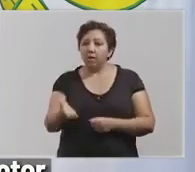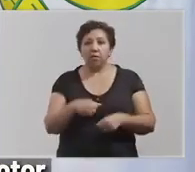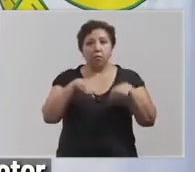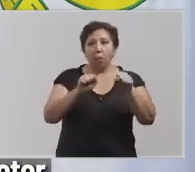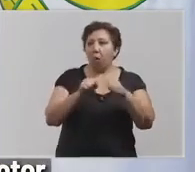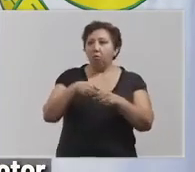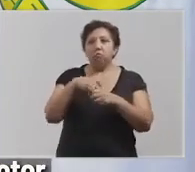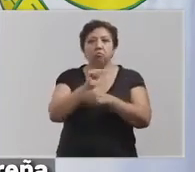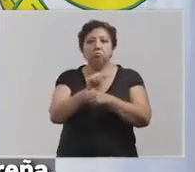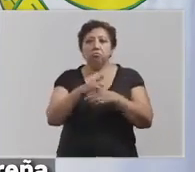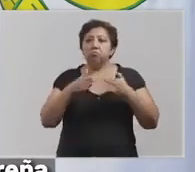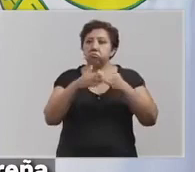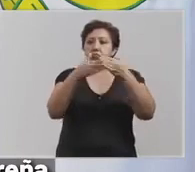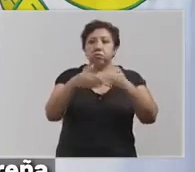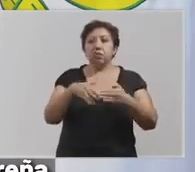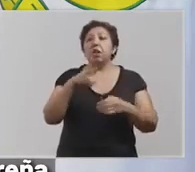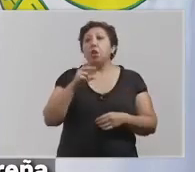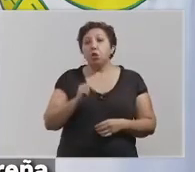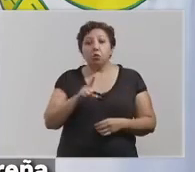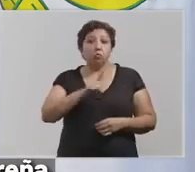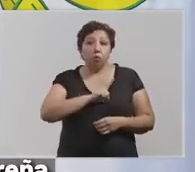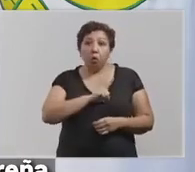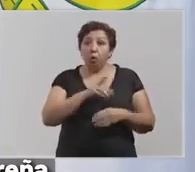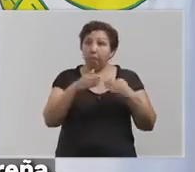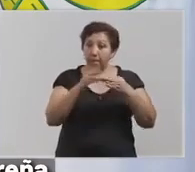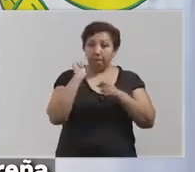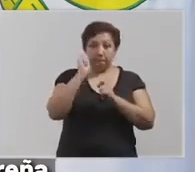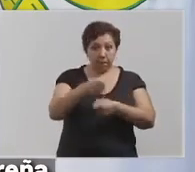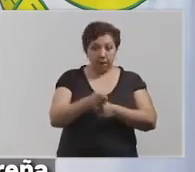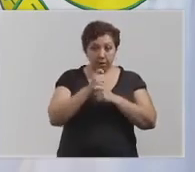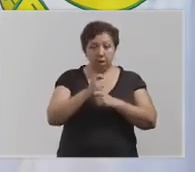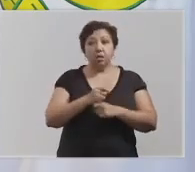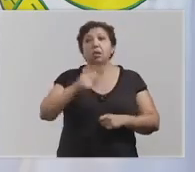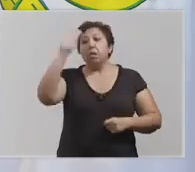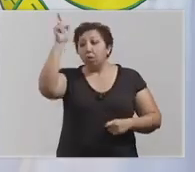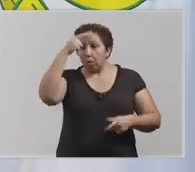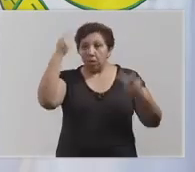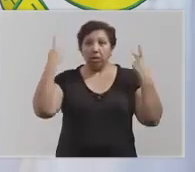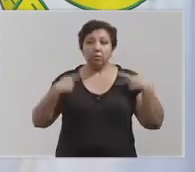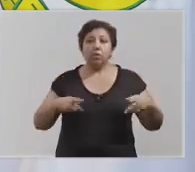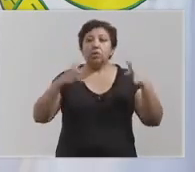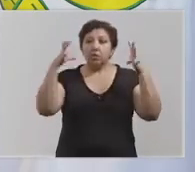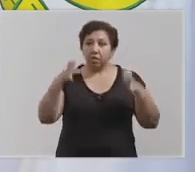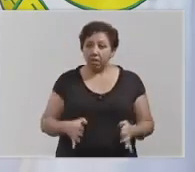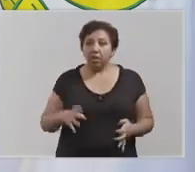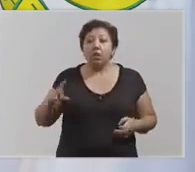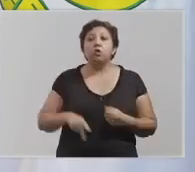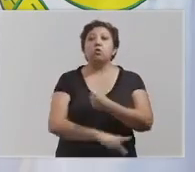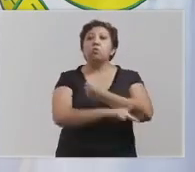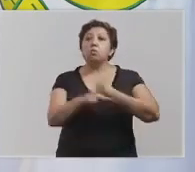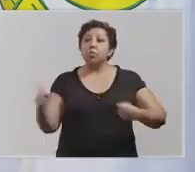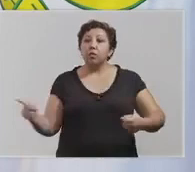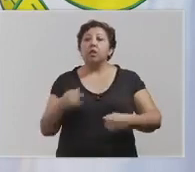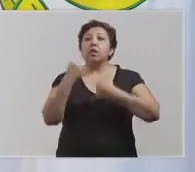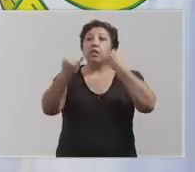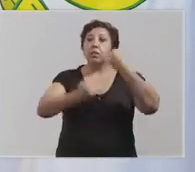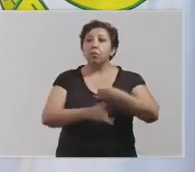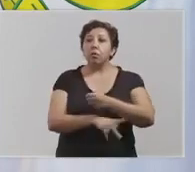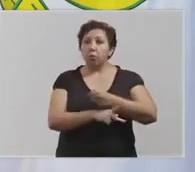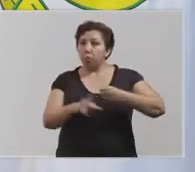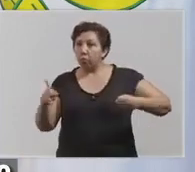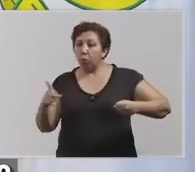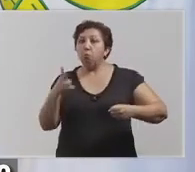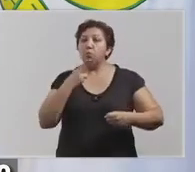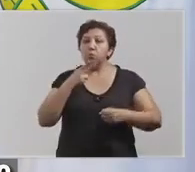vehículo acuático con motor, excepto las dedicadas a la pesca ribereña. Se le recuerda a la gente que se encuentra en los puertos que al transitar por